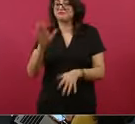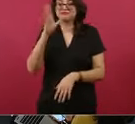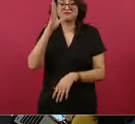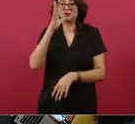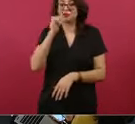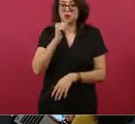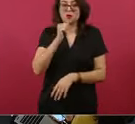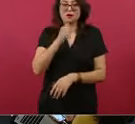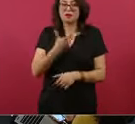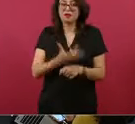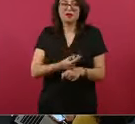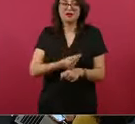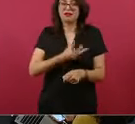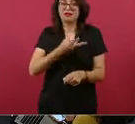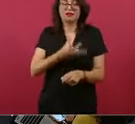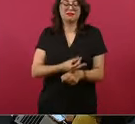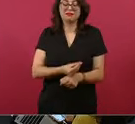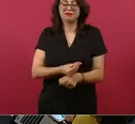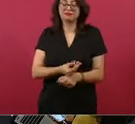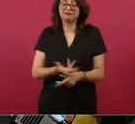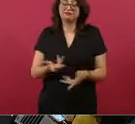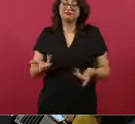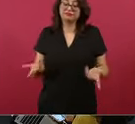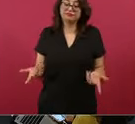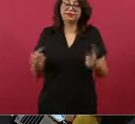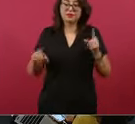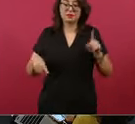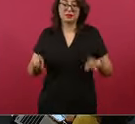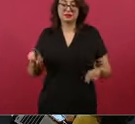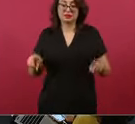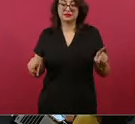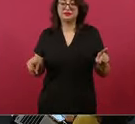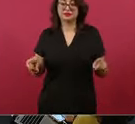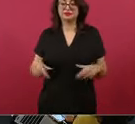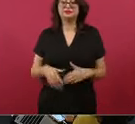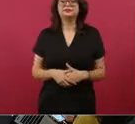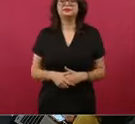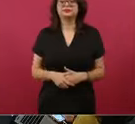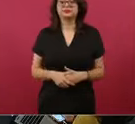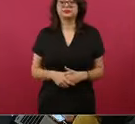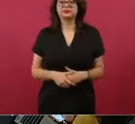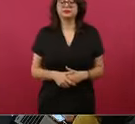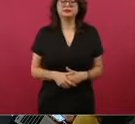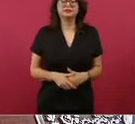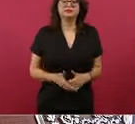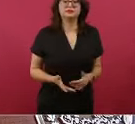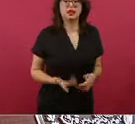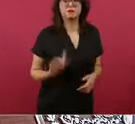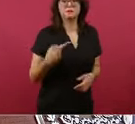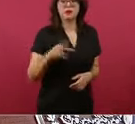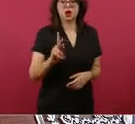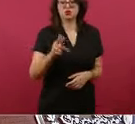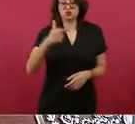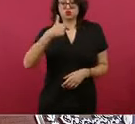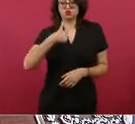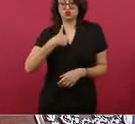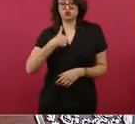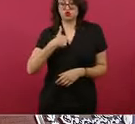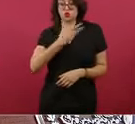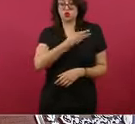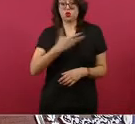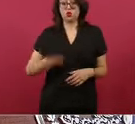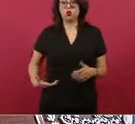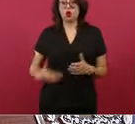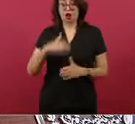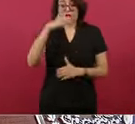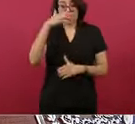Y también decirle a la gente que pues la transformación va a continuar, porque hay